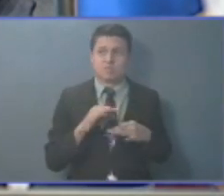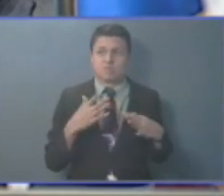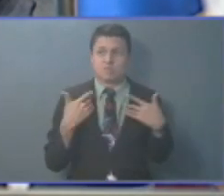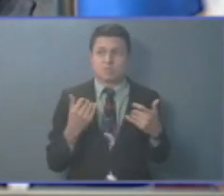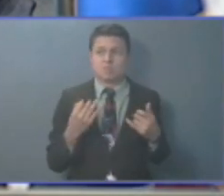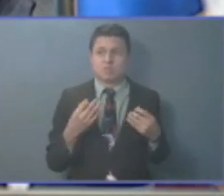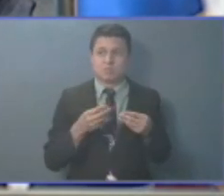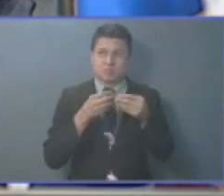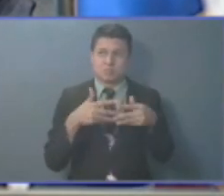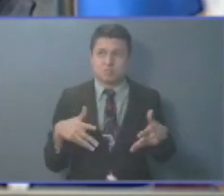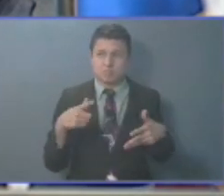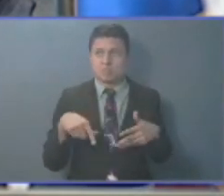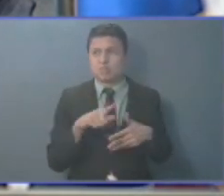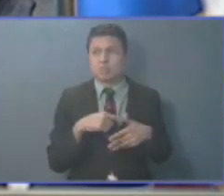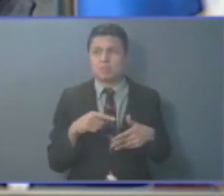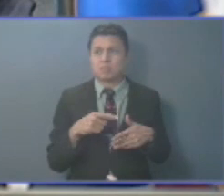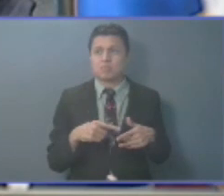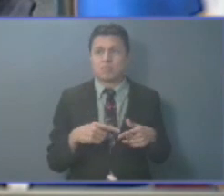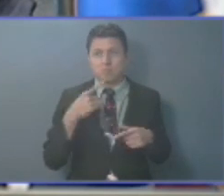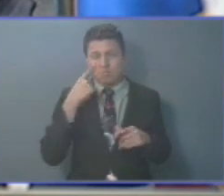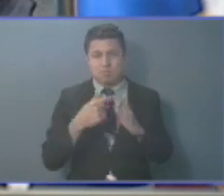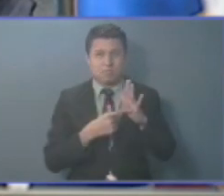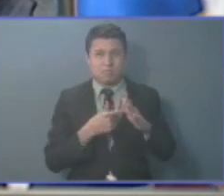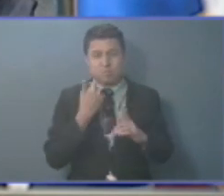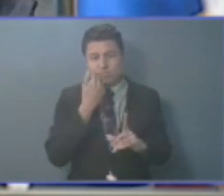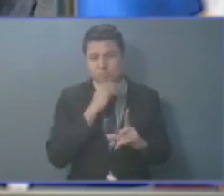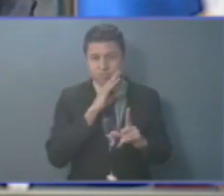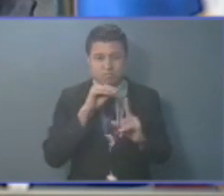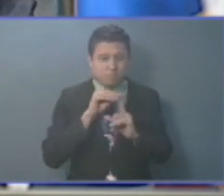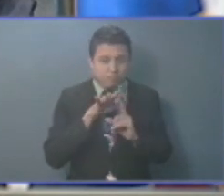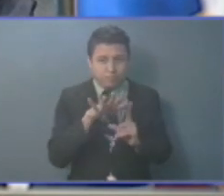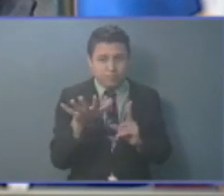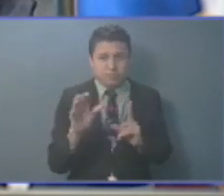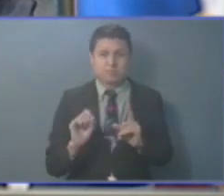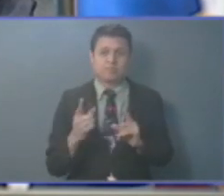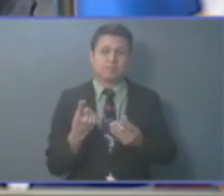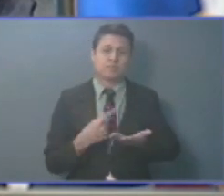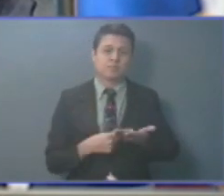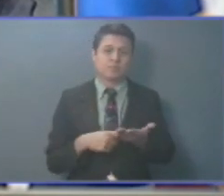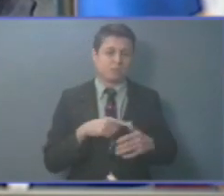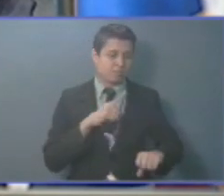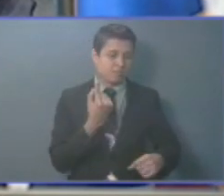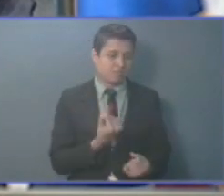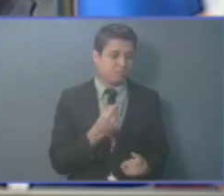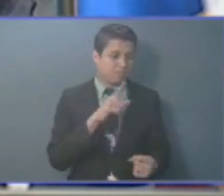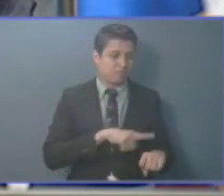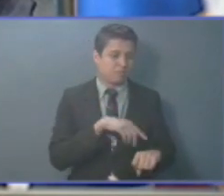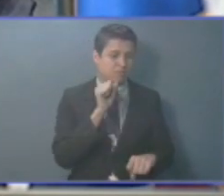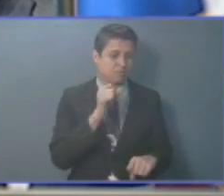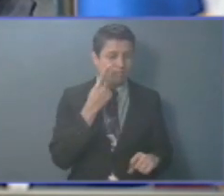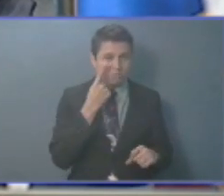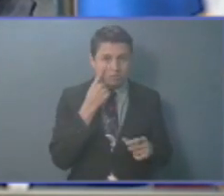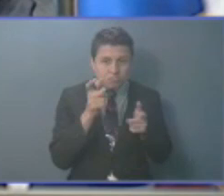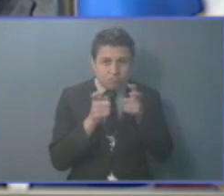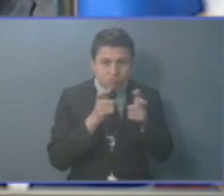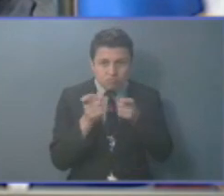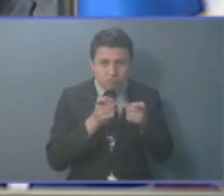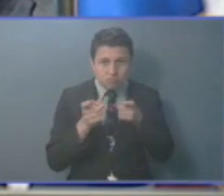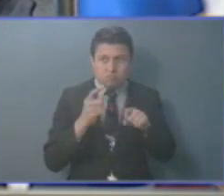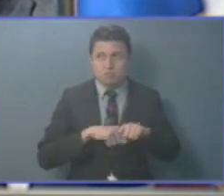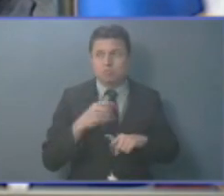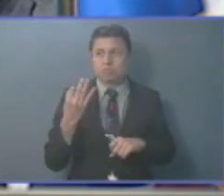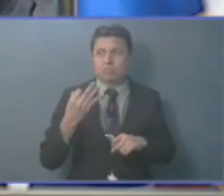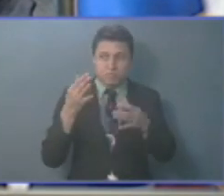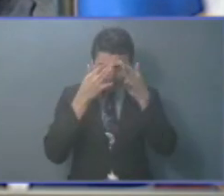alberguen o diseminen sus gérmenes o hayan sido expuestas a su contagio, podrán ser sometidas a aislamiento, cuarentena, observación o vigilancia por el tiempo y en la forma